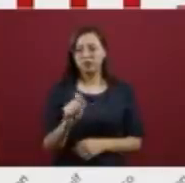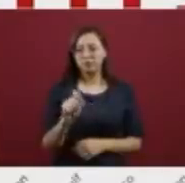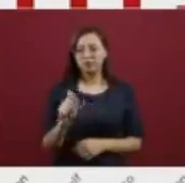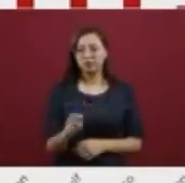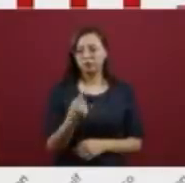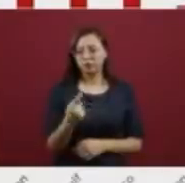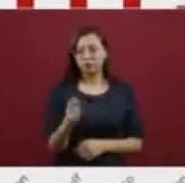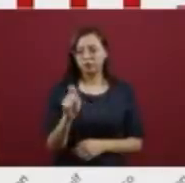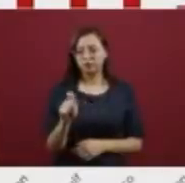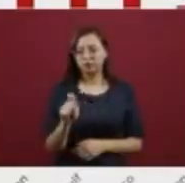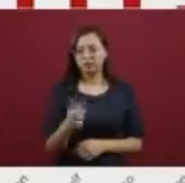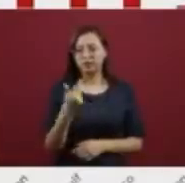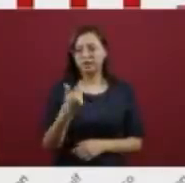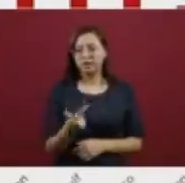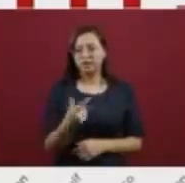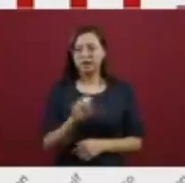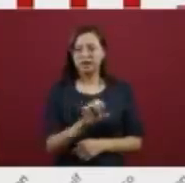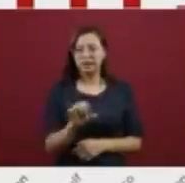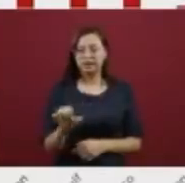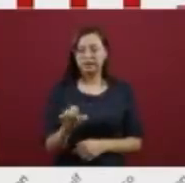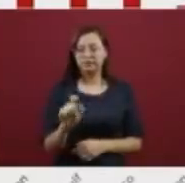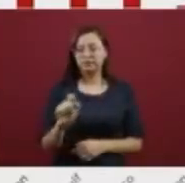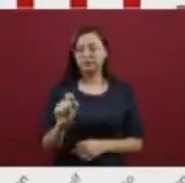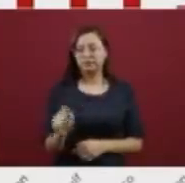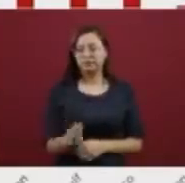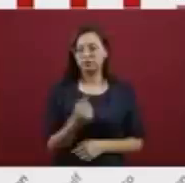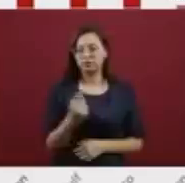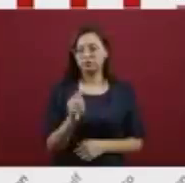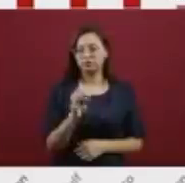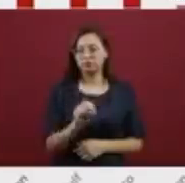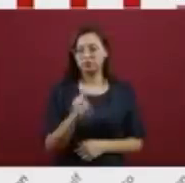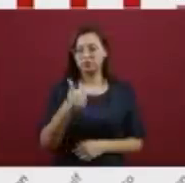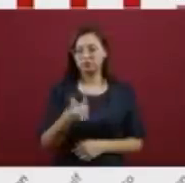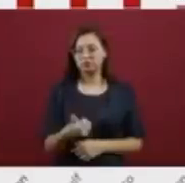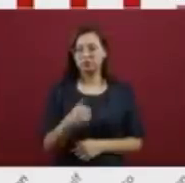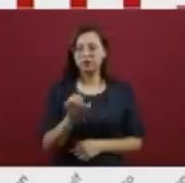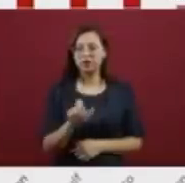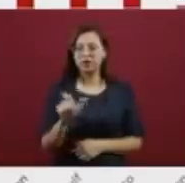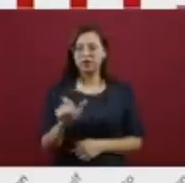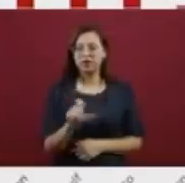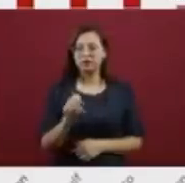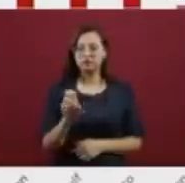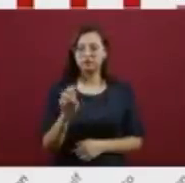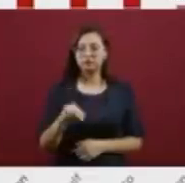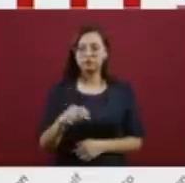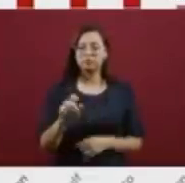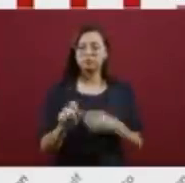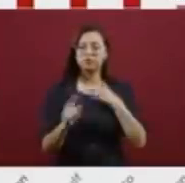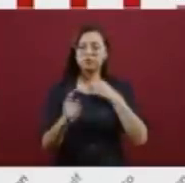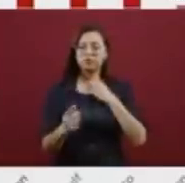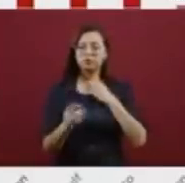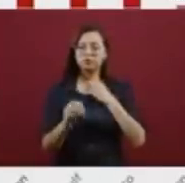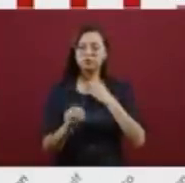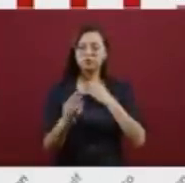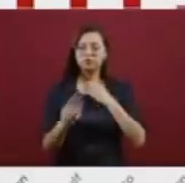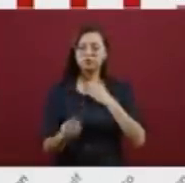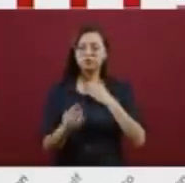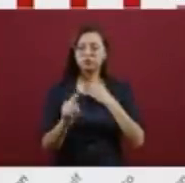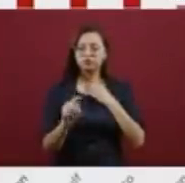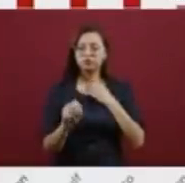21.20, G500 21.06, ExxonMobil 21.03,